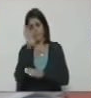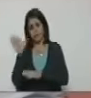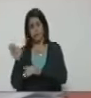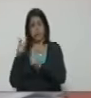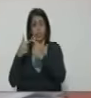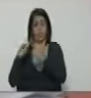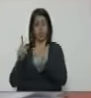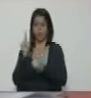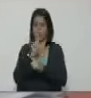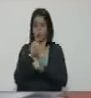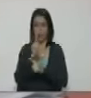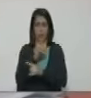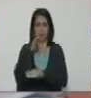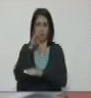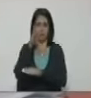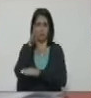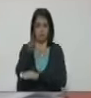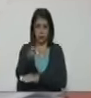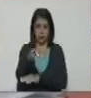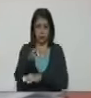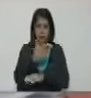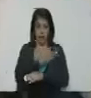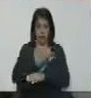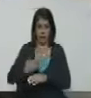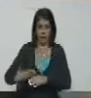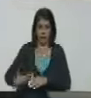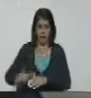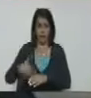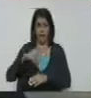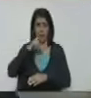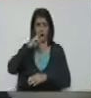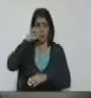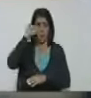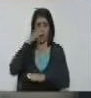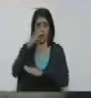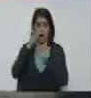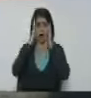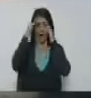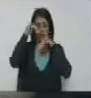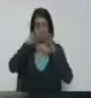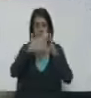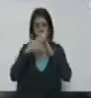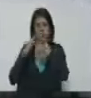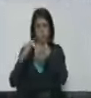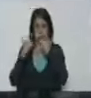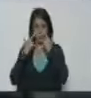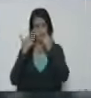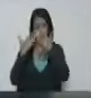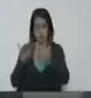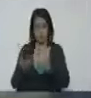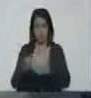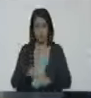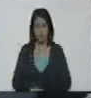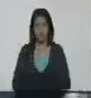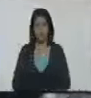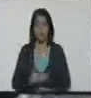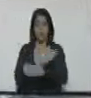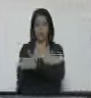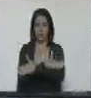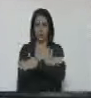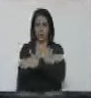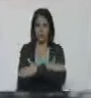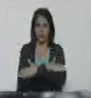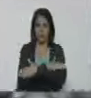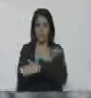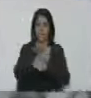para la dirección. No, va directamente desde el presidente de la República a las atenciones de las comuneras y de los comuneros.